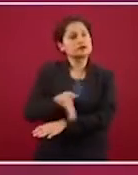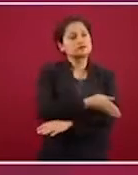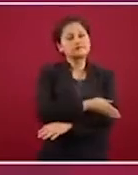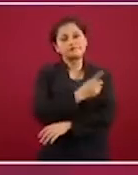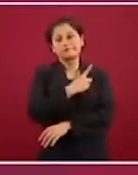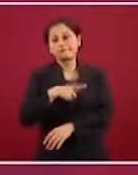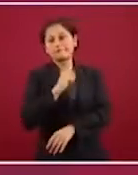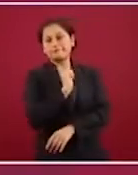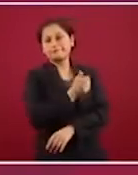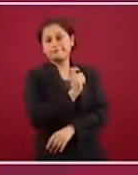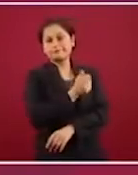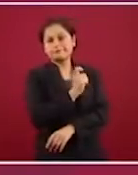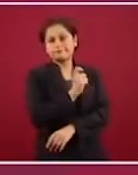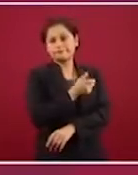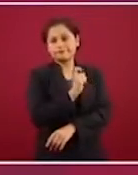eso